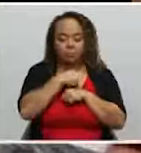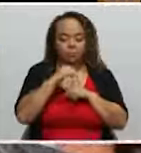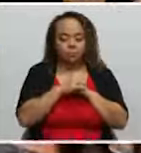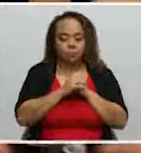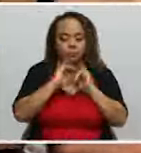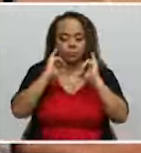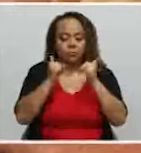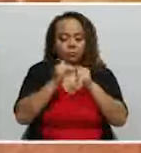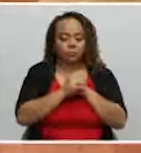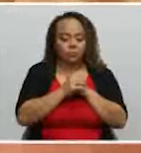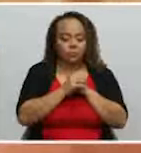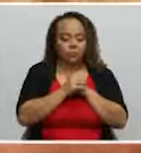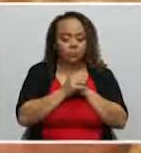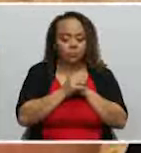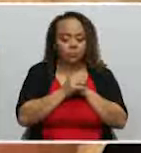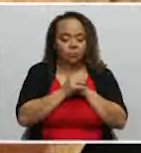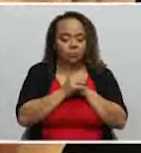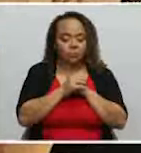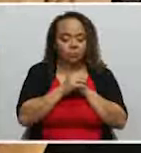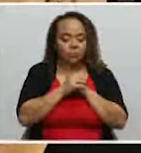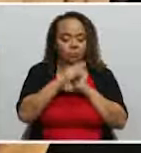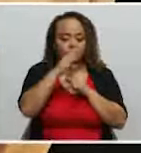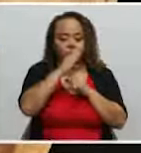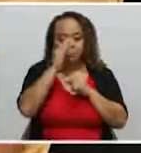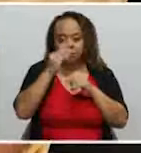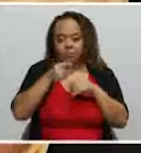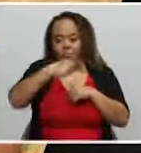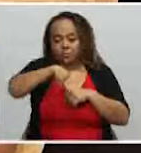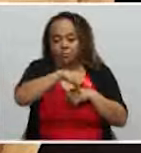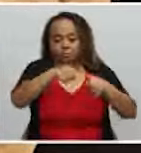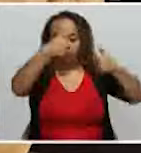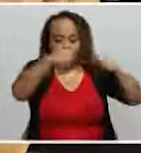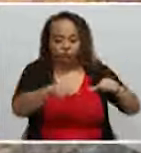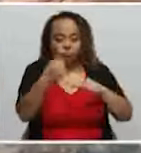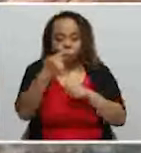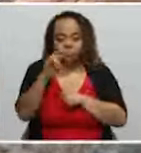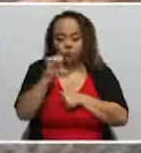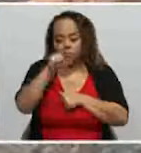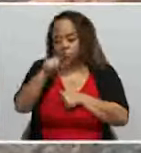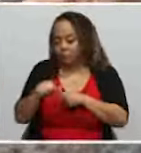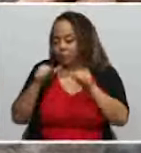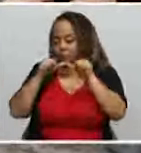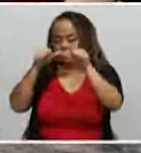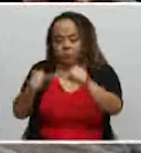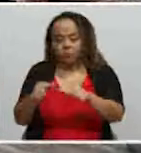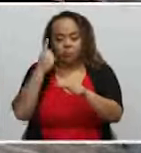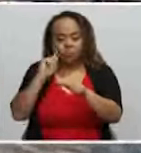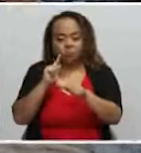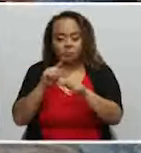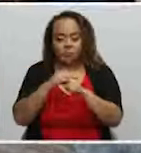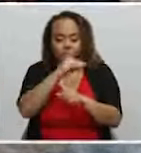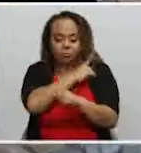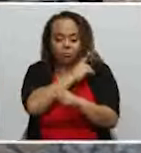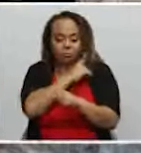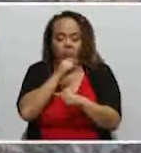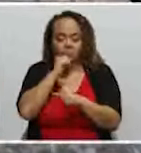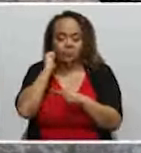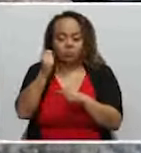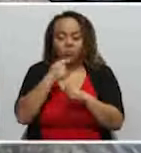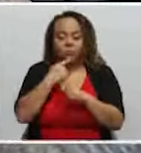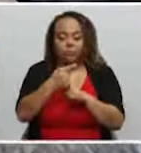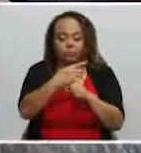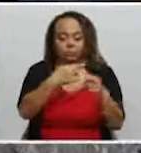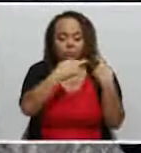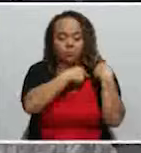ejecutivo coinciden en que Horacio Lizondo debe quedarse para dirigir la comisión de arbitraje. El encargado de esta negociación es el